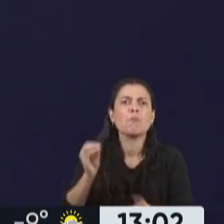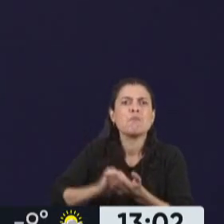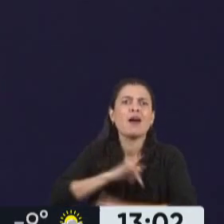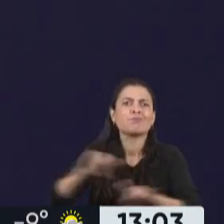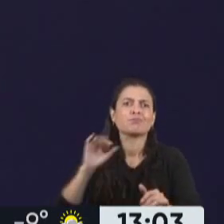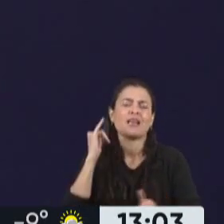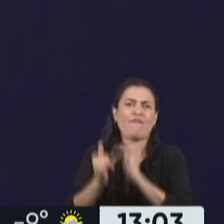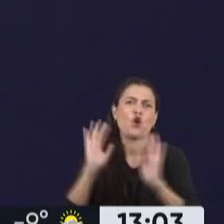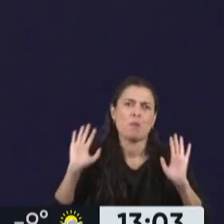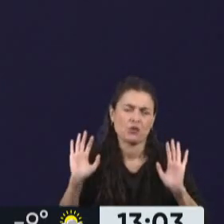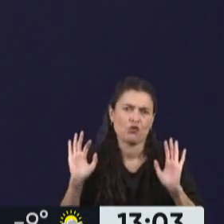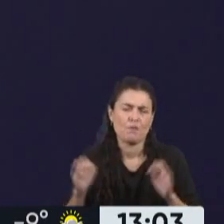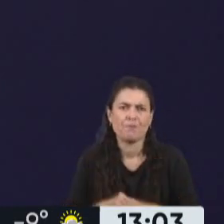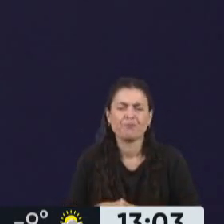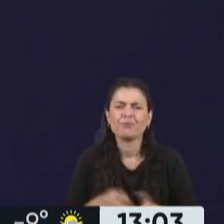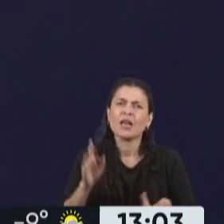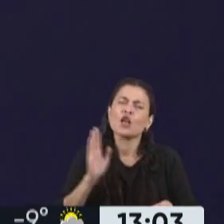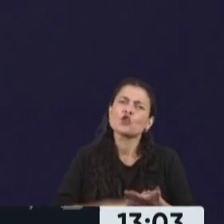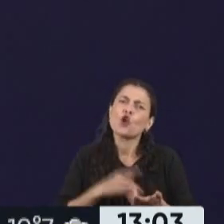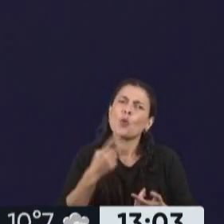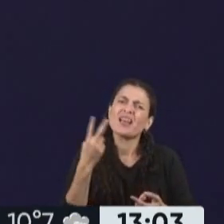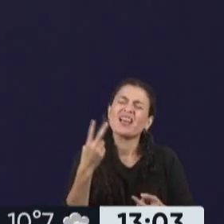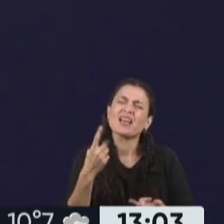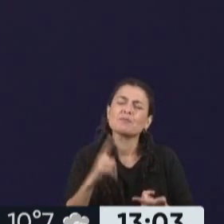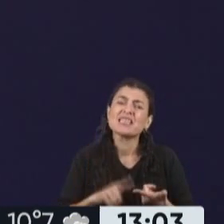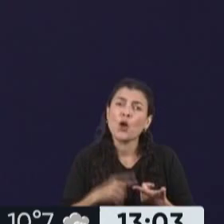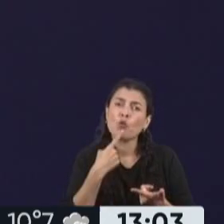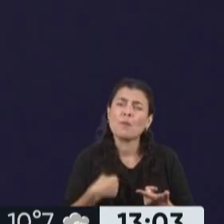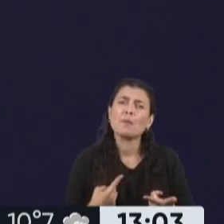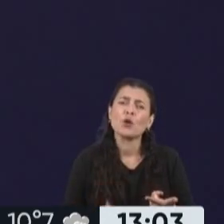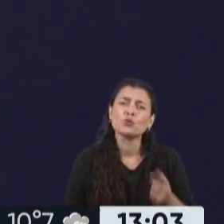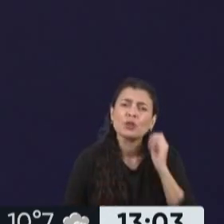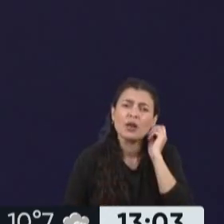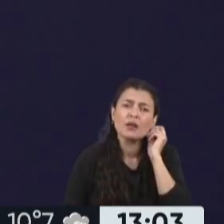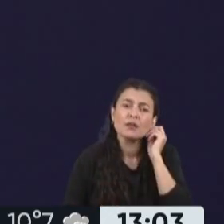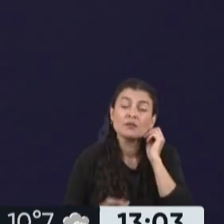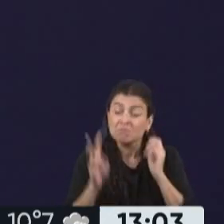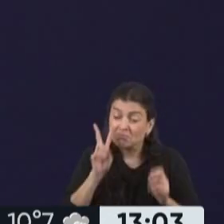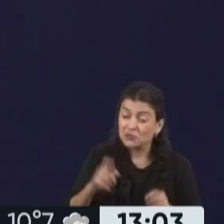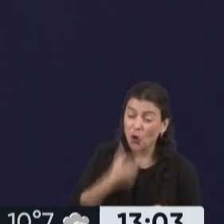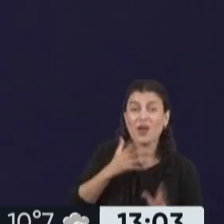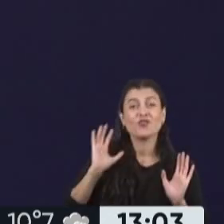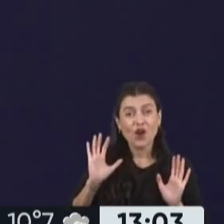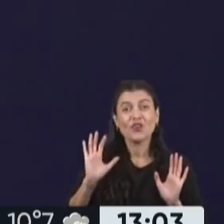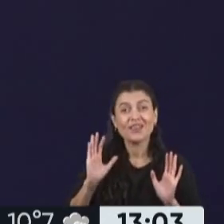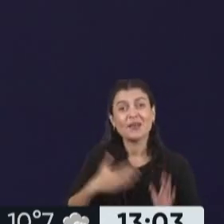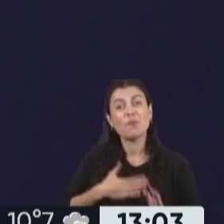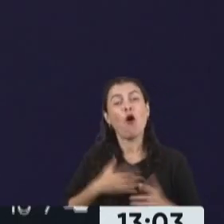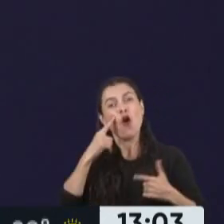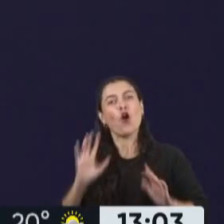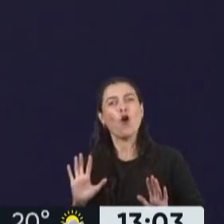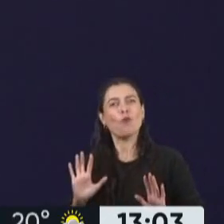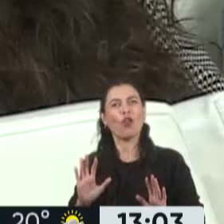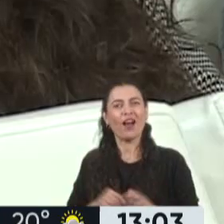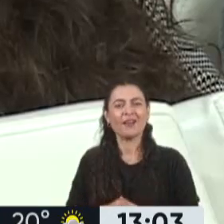alguna precisión. Con respecto a tu segunda pregunta, te das con sonrisa. Me gusta que te sientas a gusto en esta